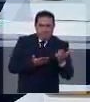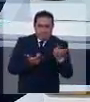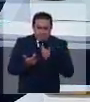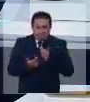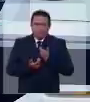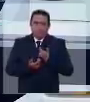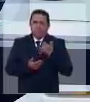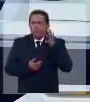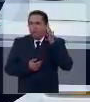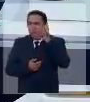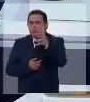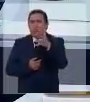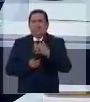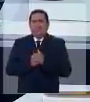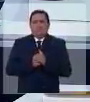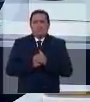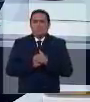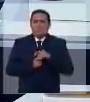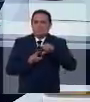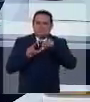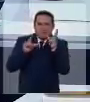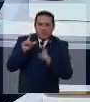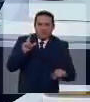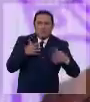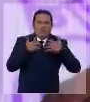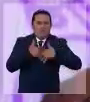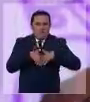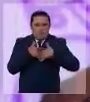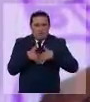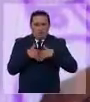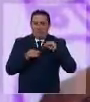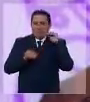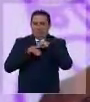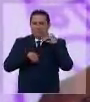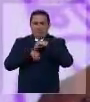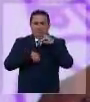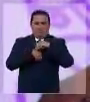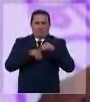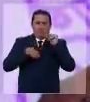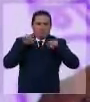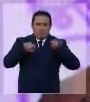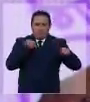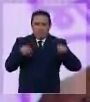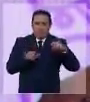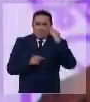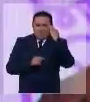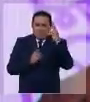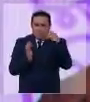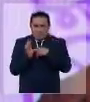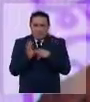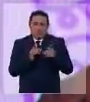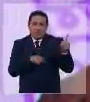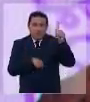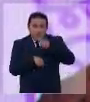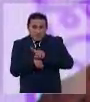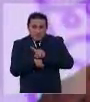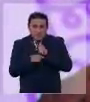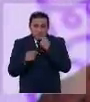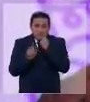industrialización nacional. Un programa, por ejemplo, que llama de los 1,000 días, con 8 compromisos para niños de 1 a 3 años y sus